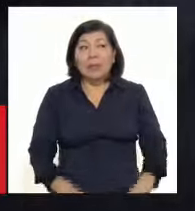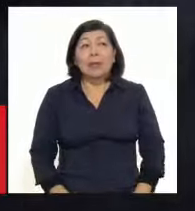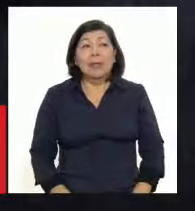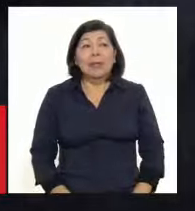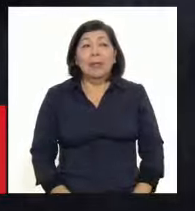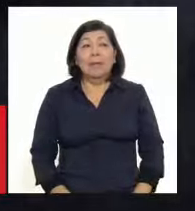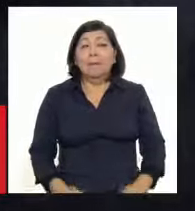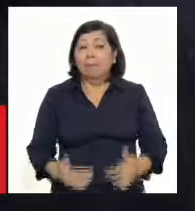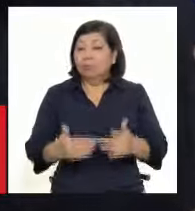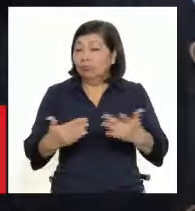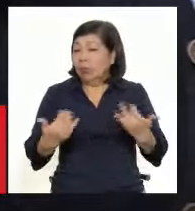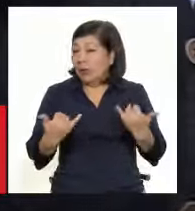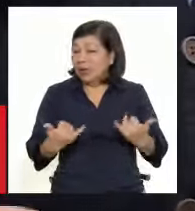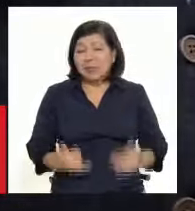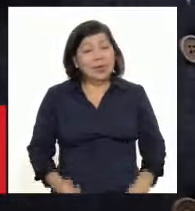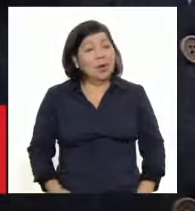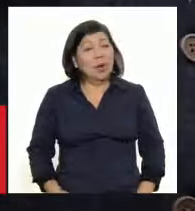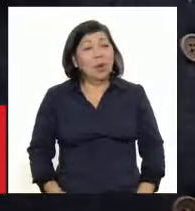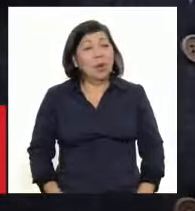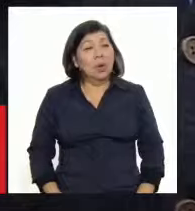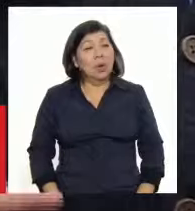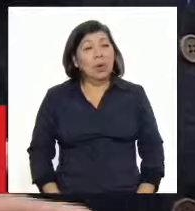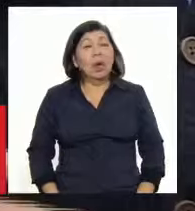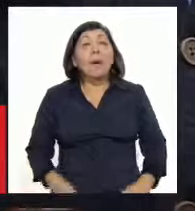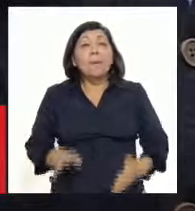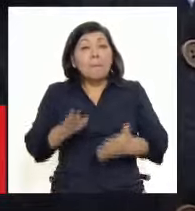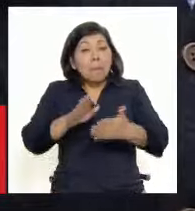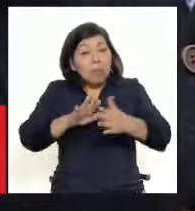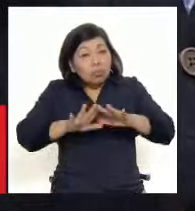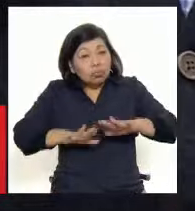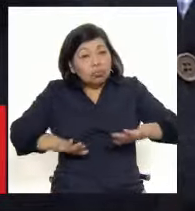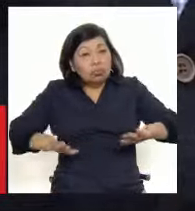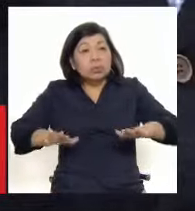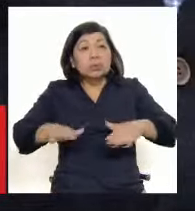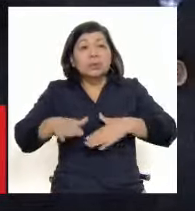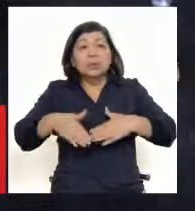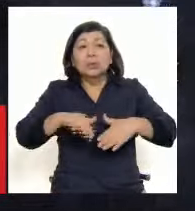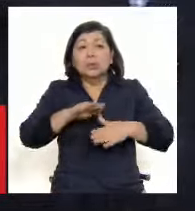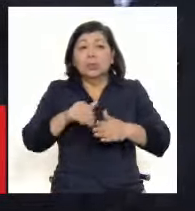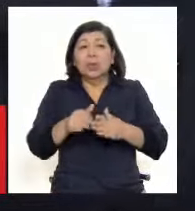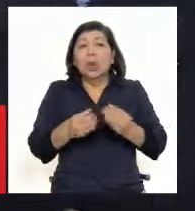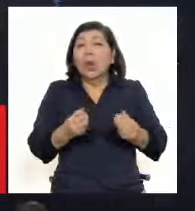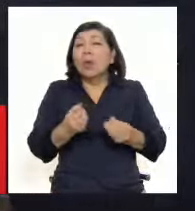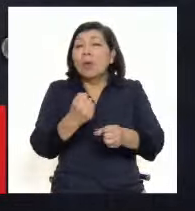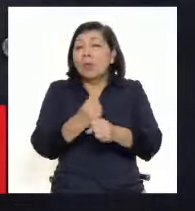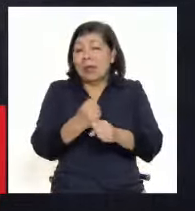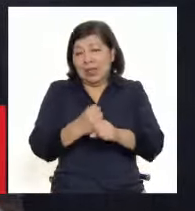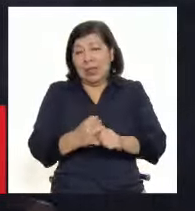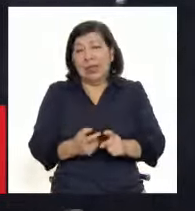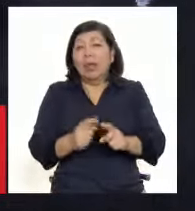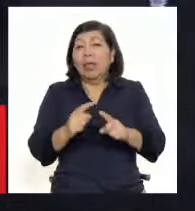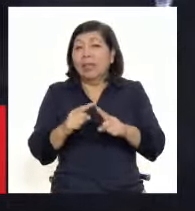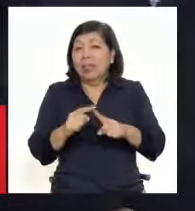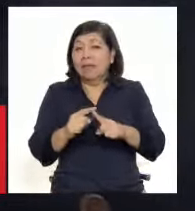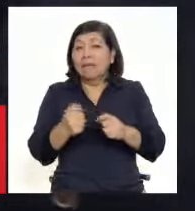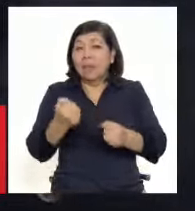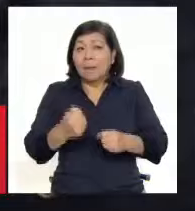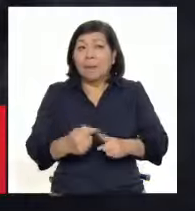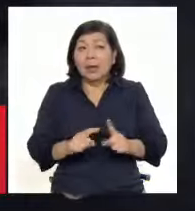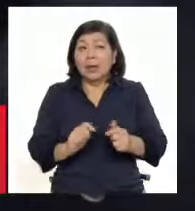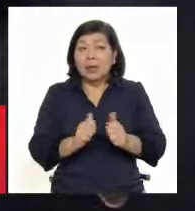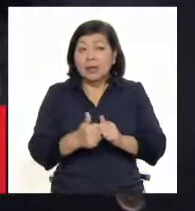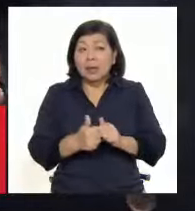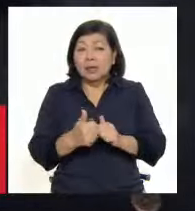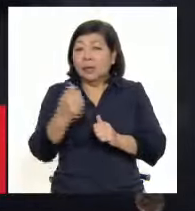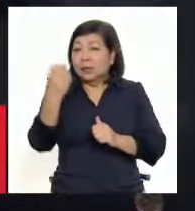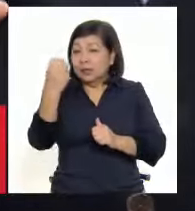es arbitrario hacerlo de esta manera, eso se hace una marcha blanca, se hace un ejercicio de todo cómo va a funcionar las distintas unidades de transporte, hay que